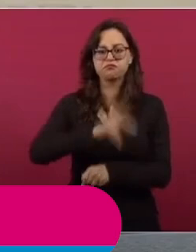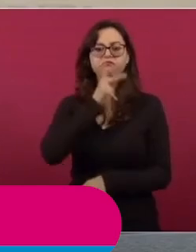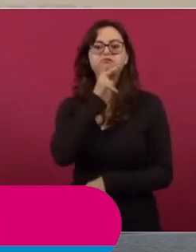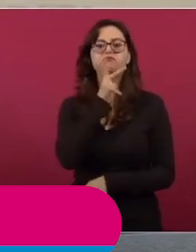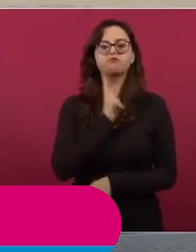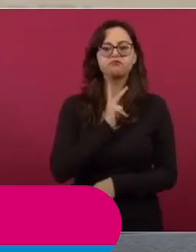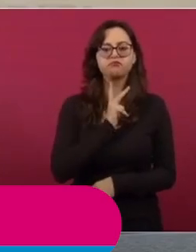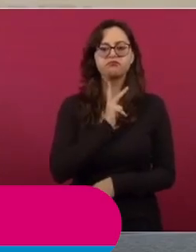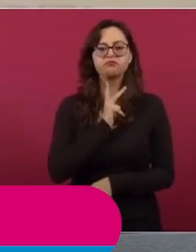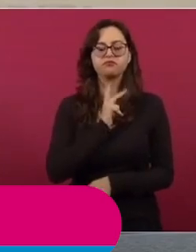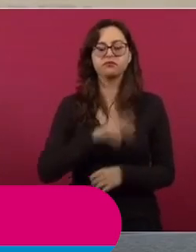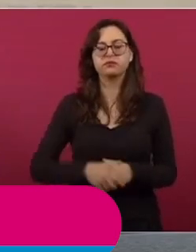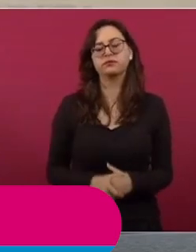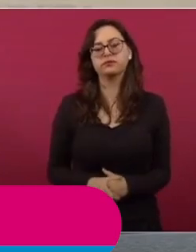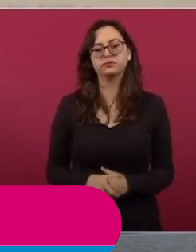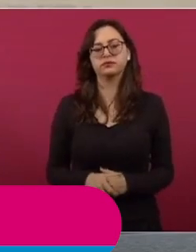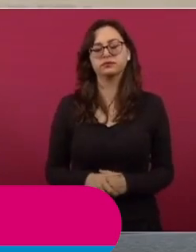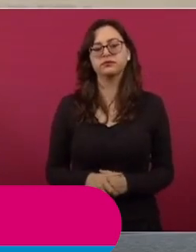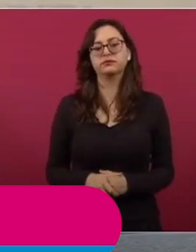recordar